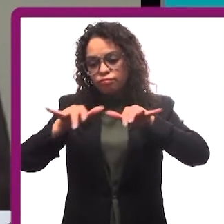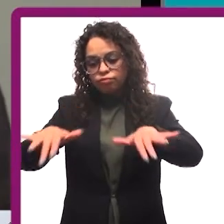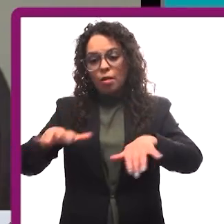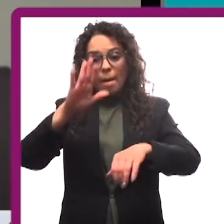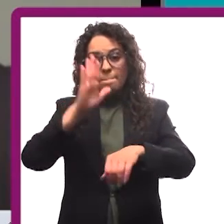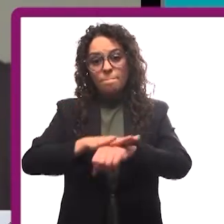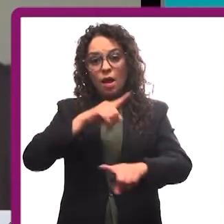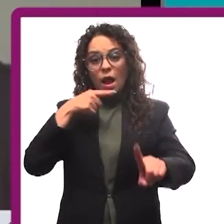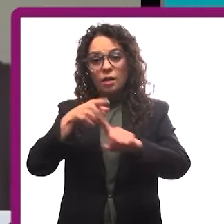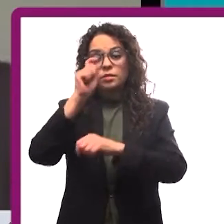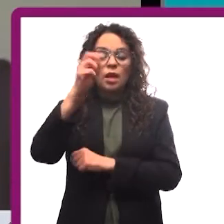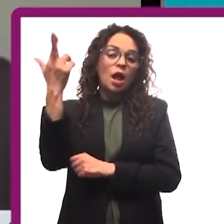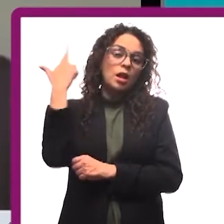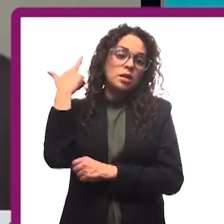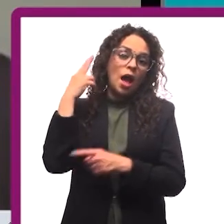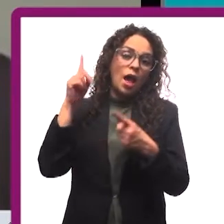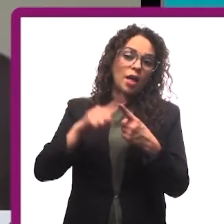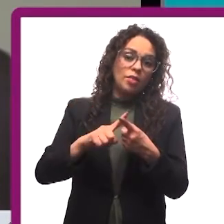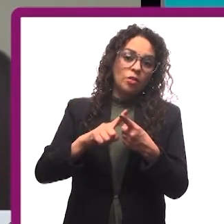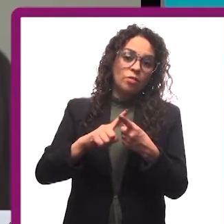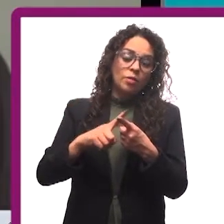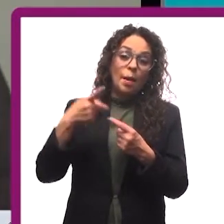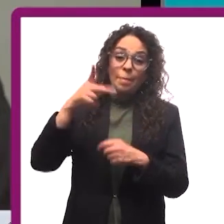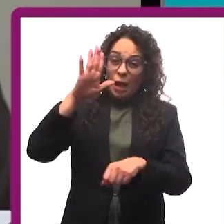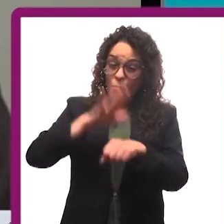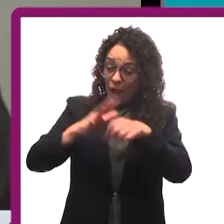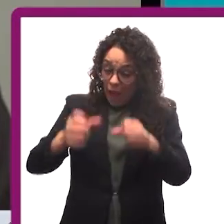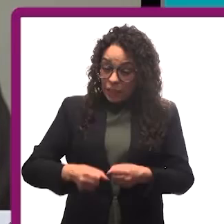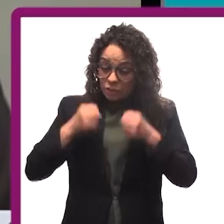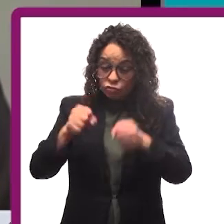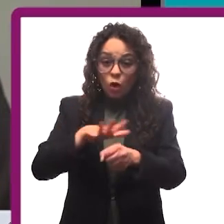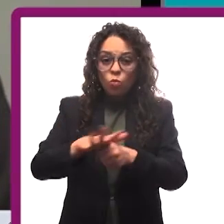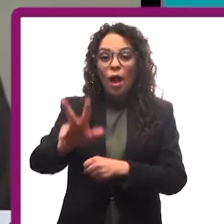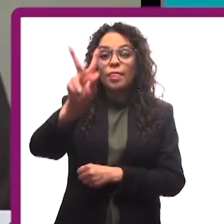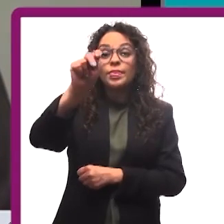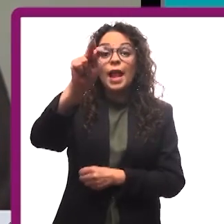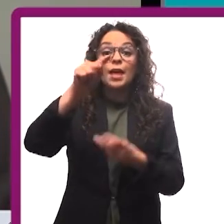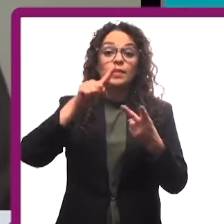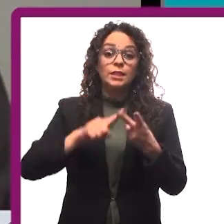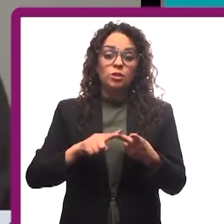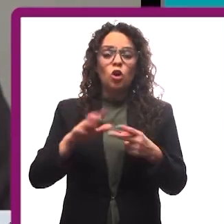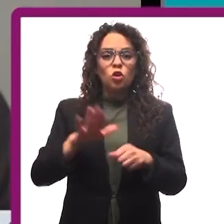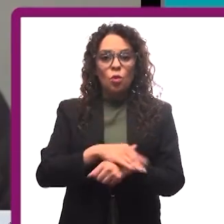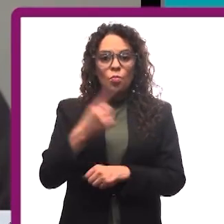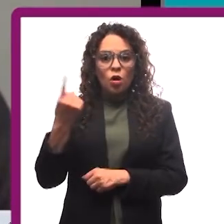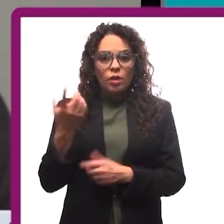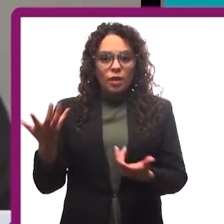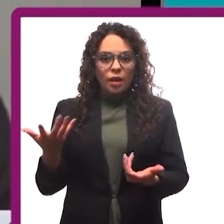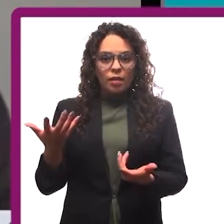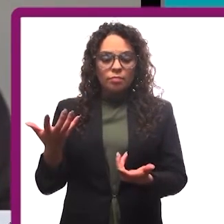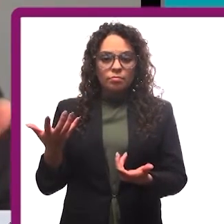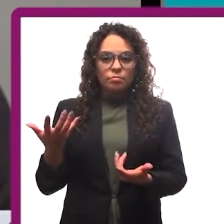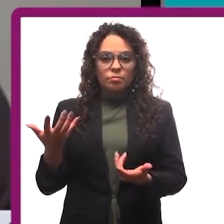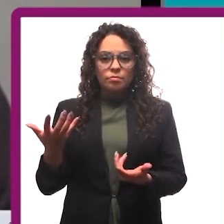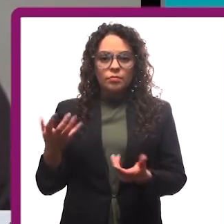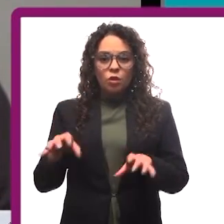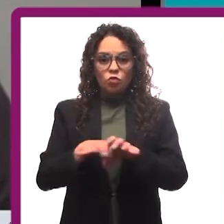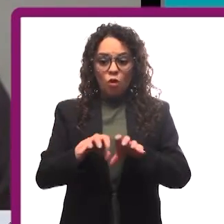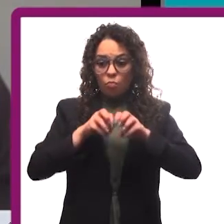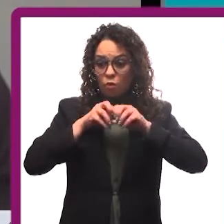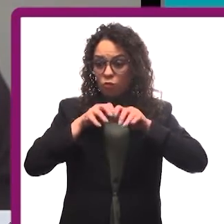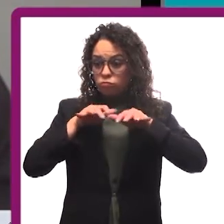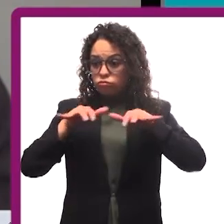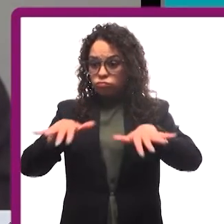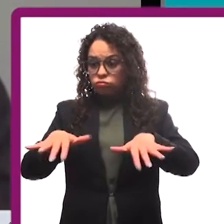la radio, pero sobre todo la televisión, porque efectivamente la televisión opera, y los medios de difusión en